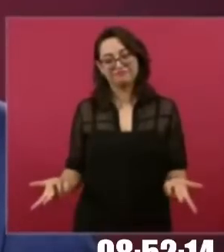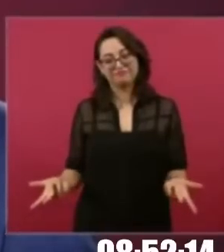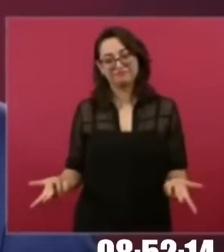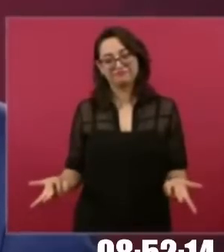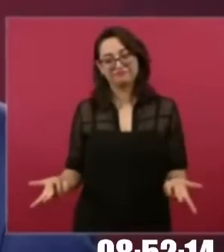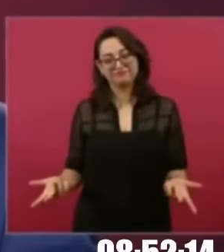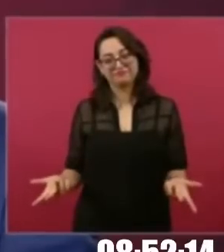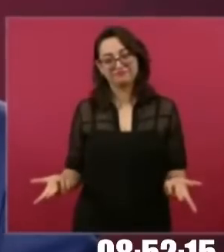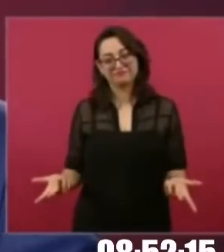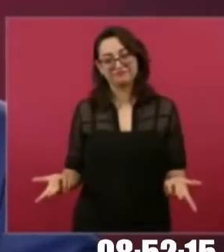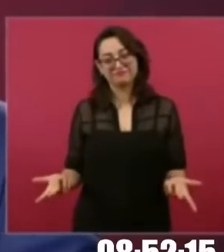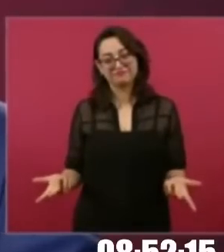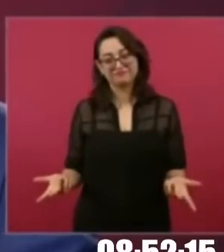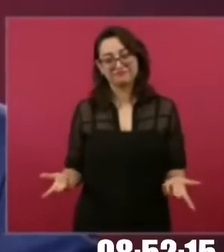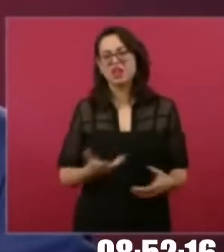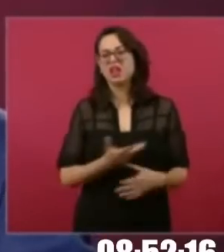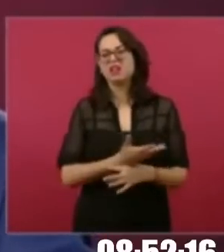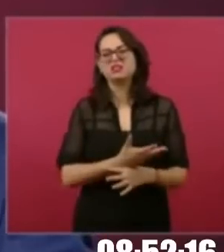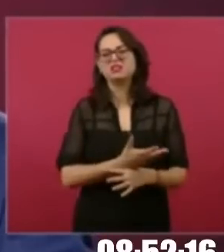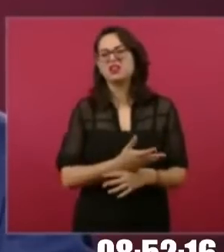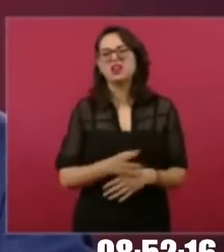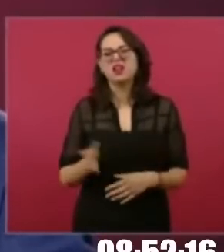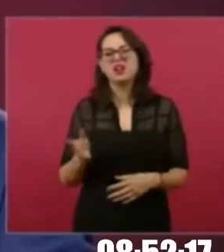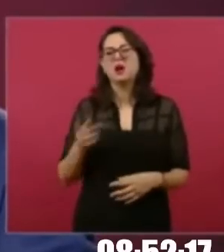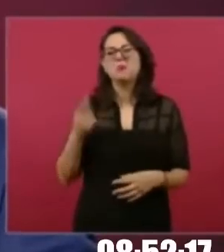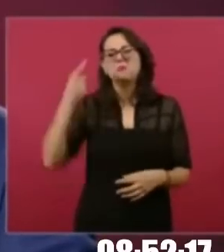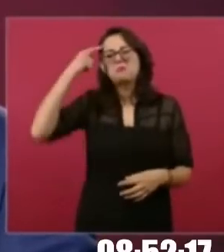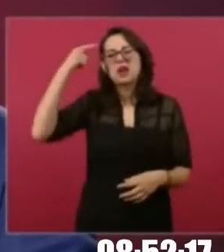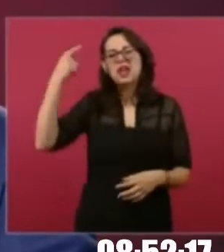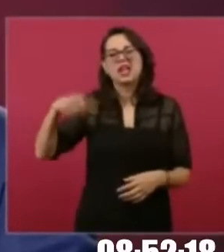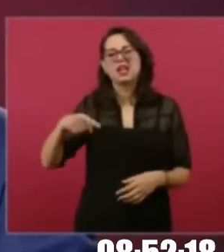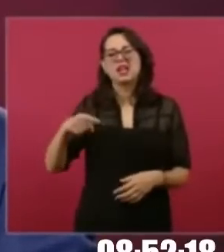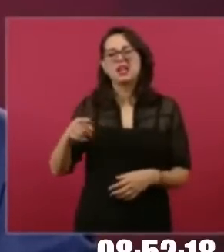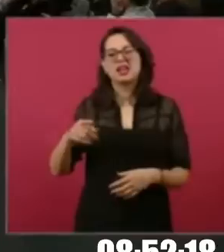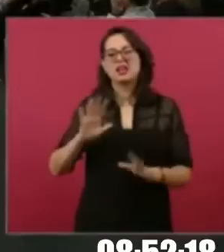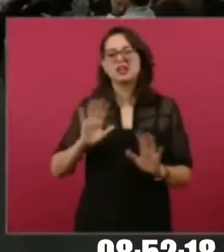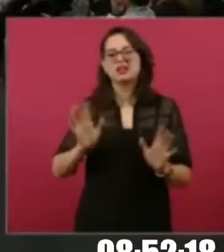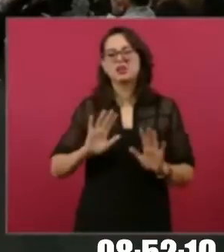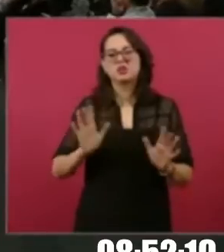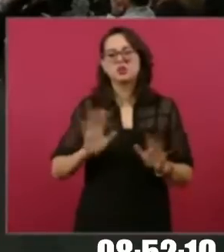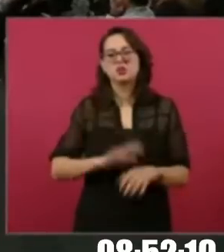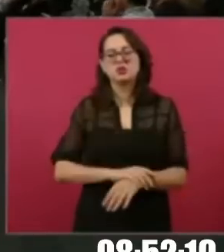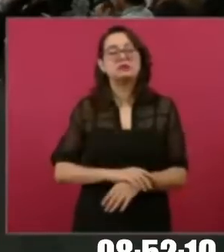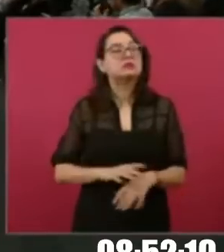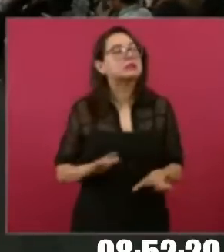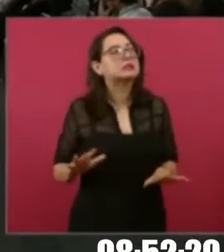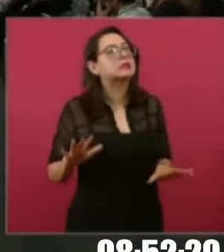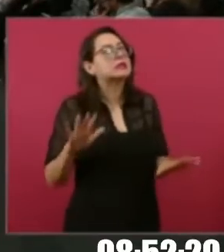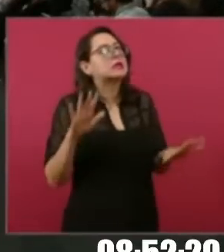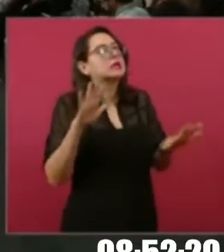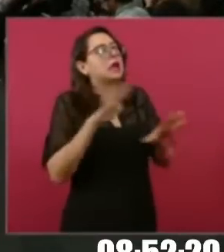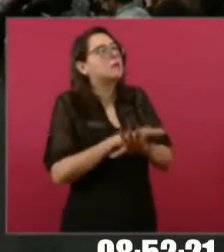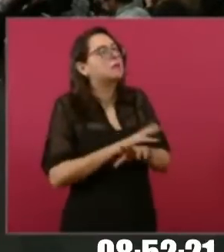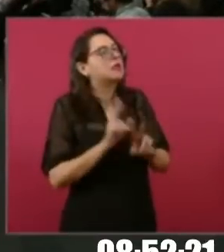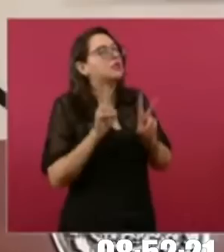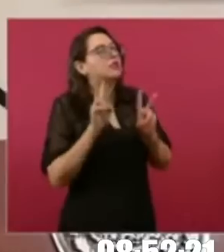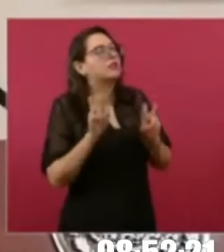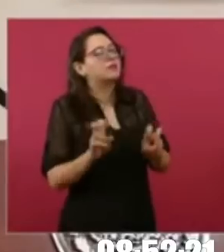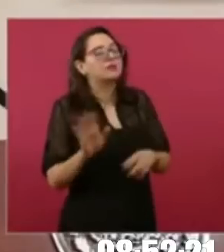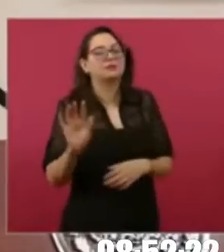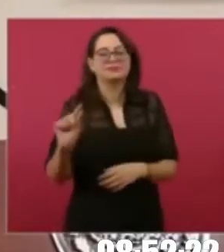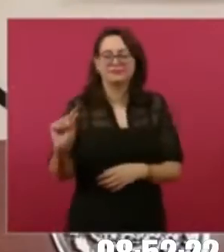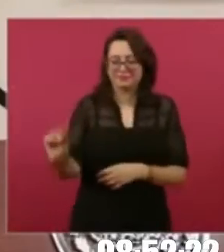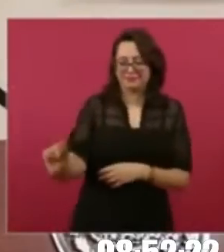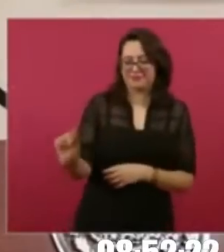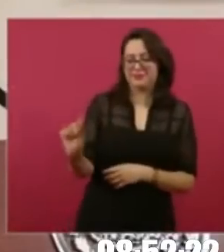porque eso es lo que dicen no es nota cambio antes cuando menos decían